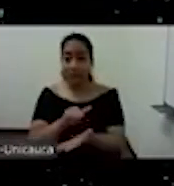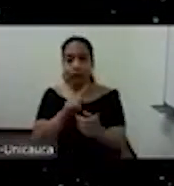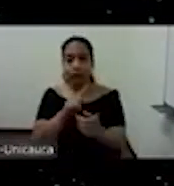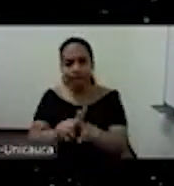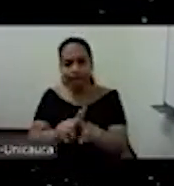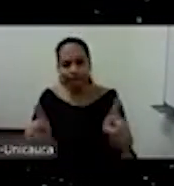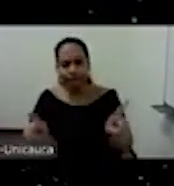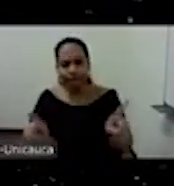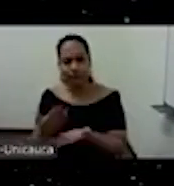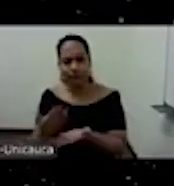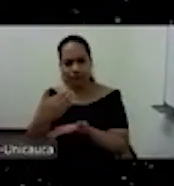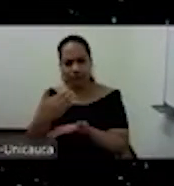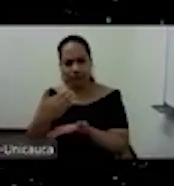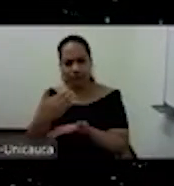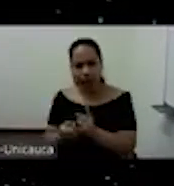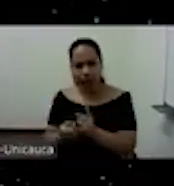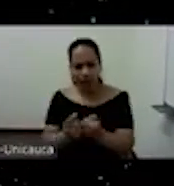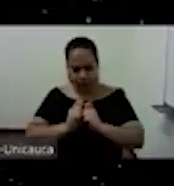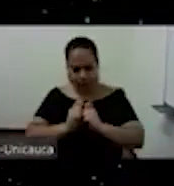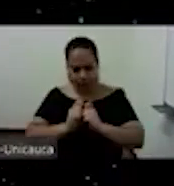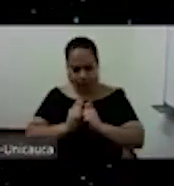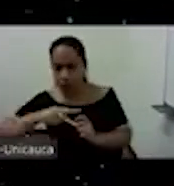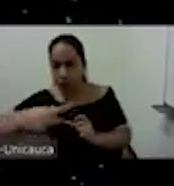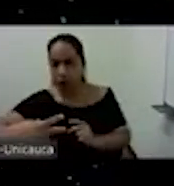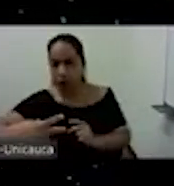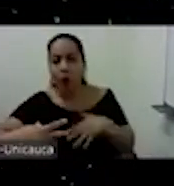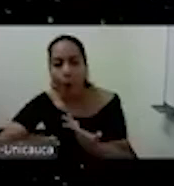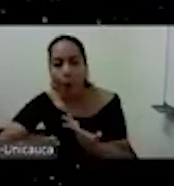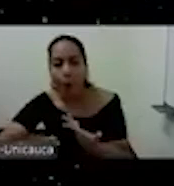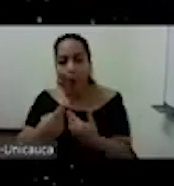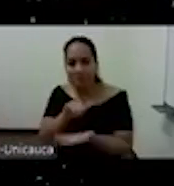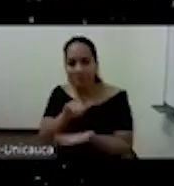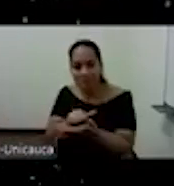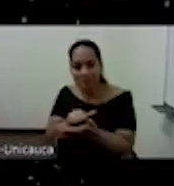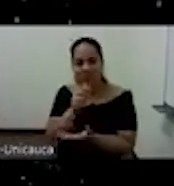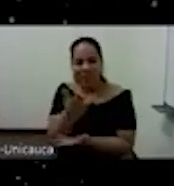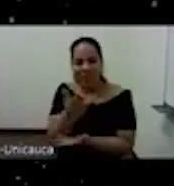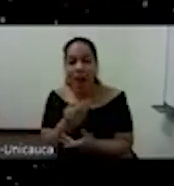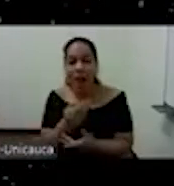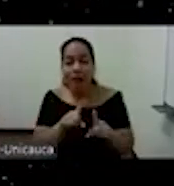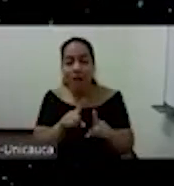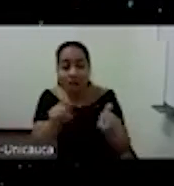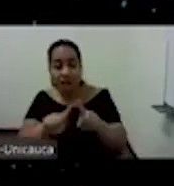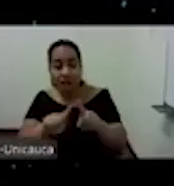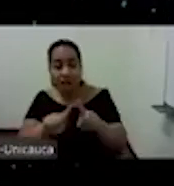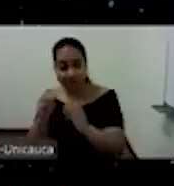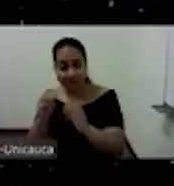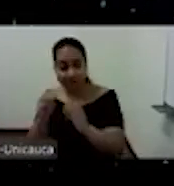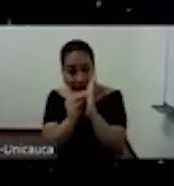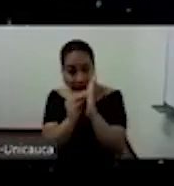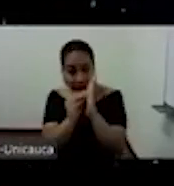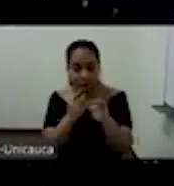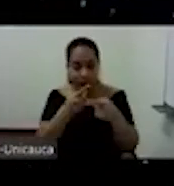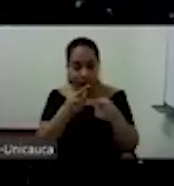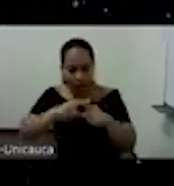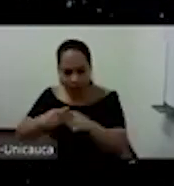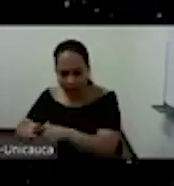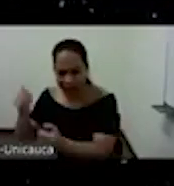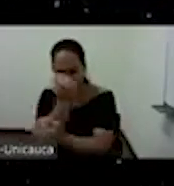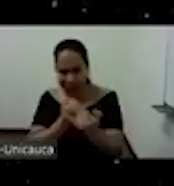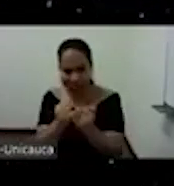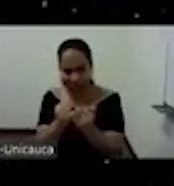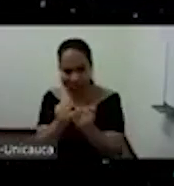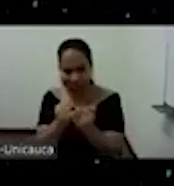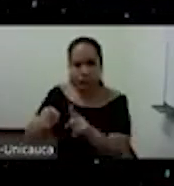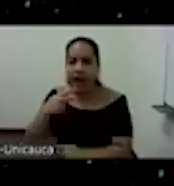como diferente frente al otro. En la medida en que estos múltiples aspectos se plasman, la identidad como la